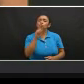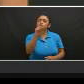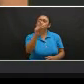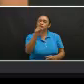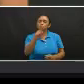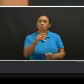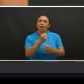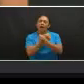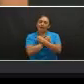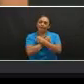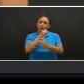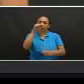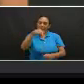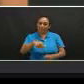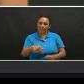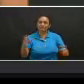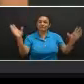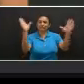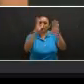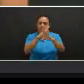amor. Esta noche